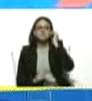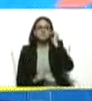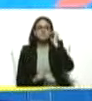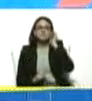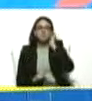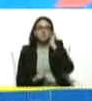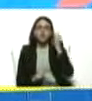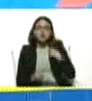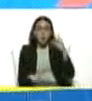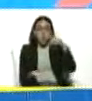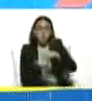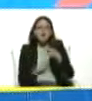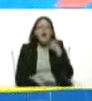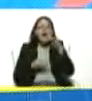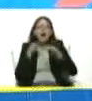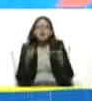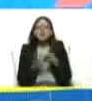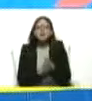Yo no vengo a hablar en el aire,